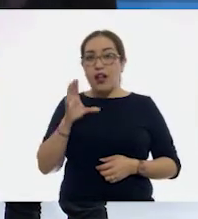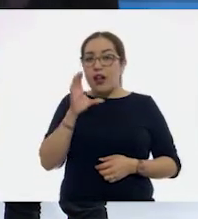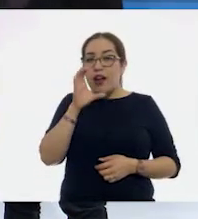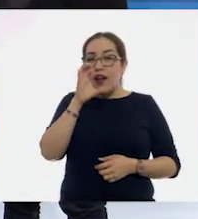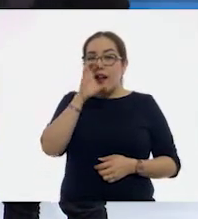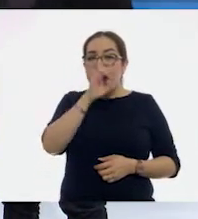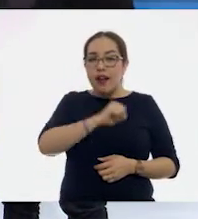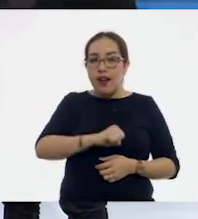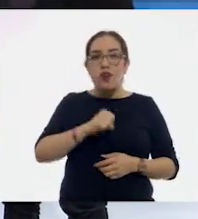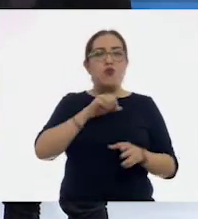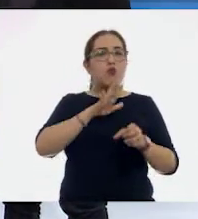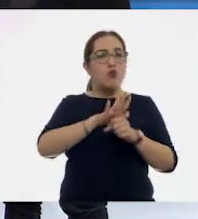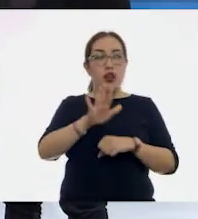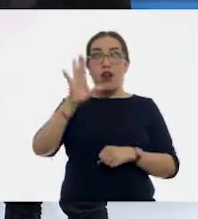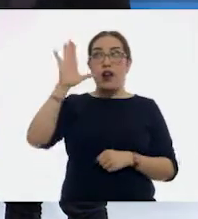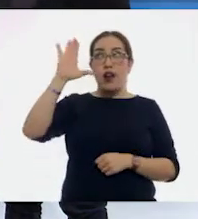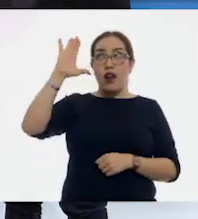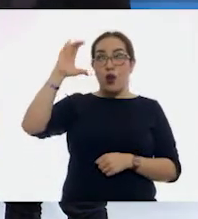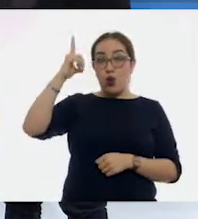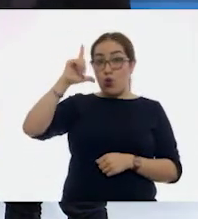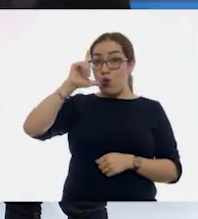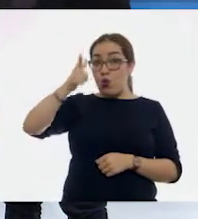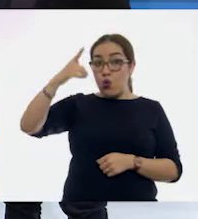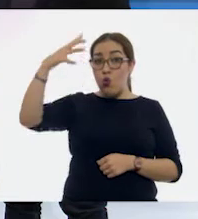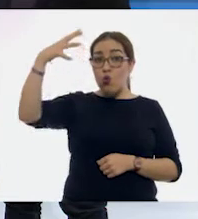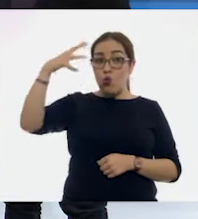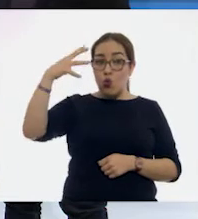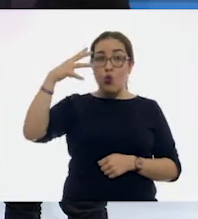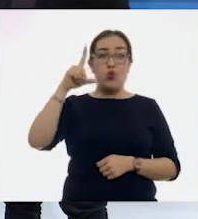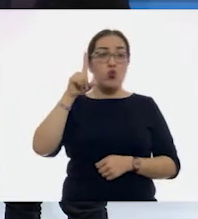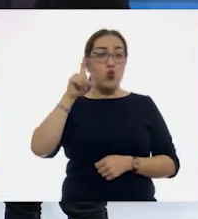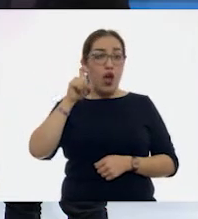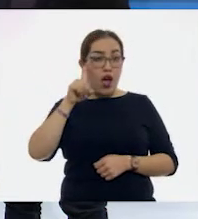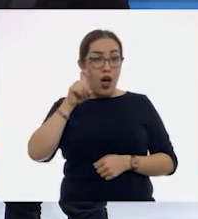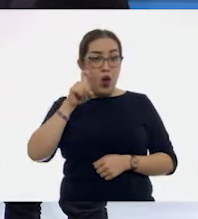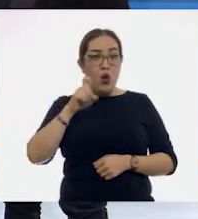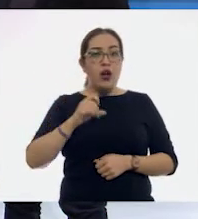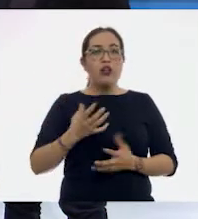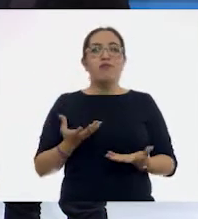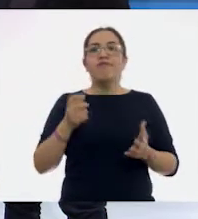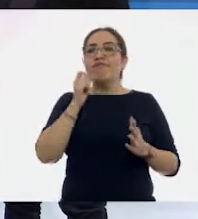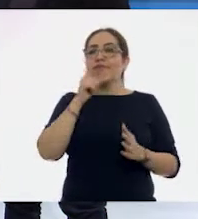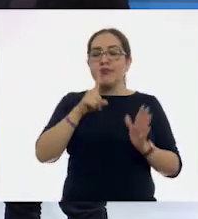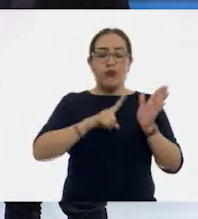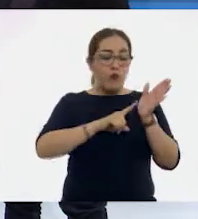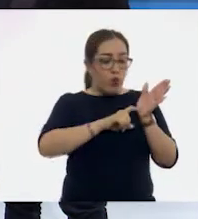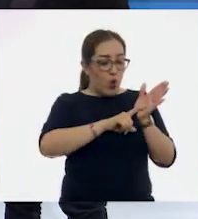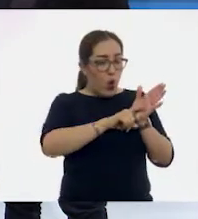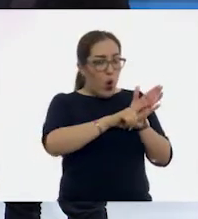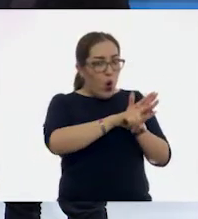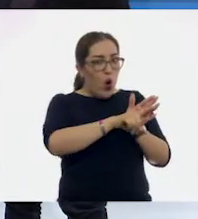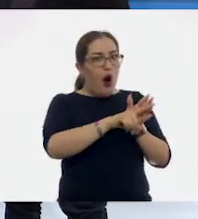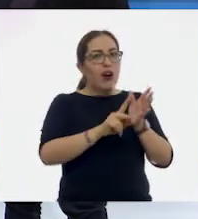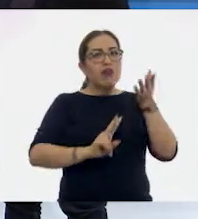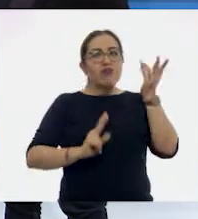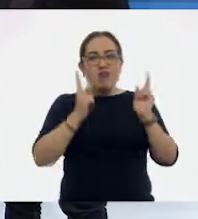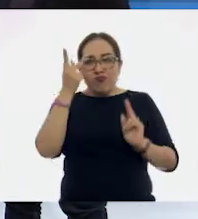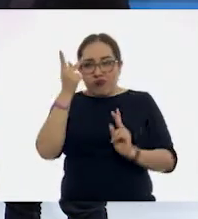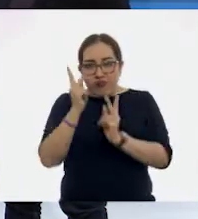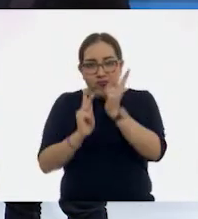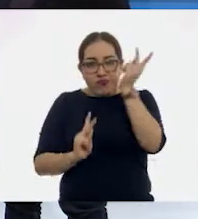como luz, calor, agua y también seres vivos como gusanos, insectos,